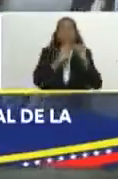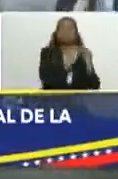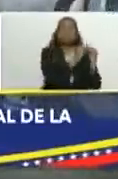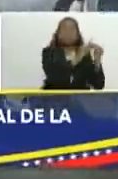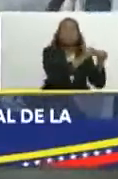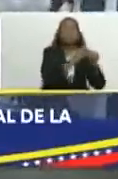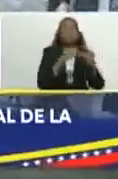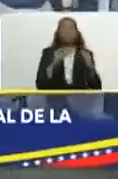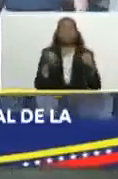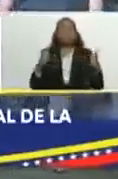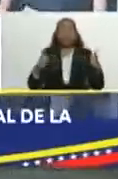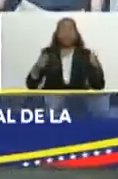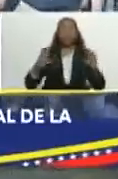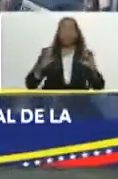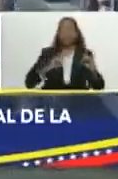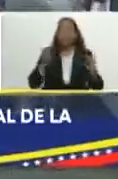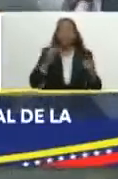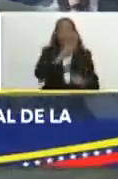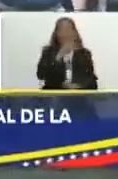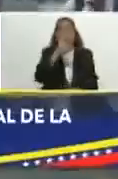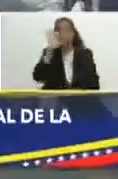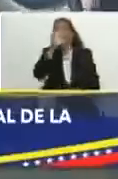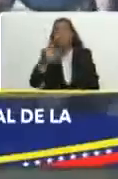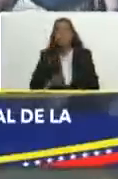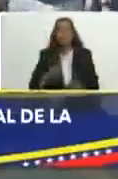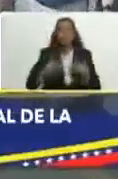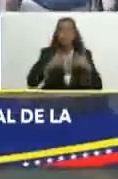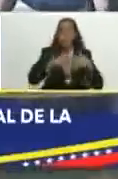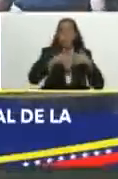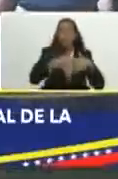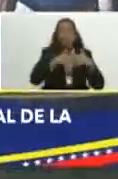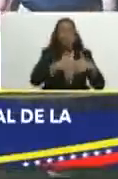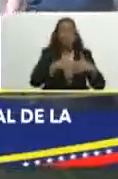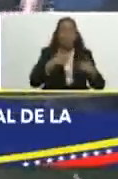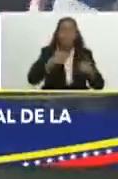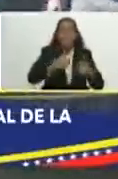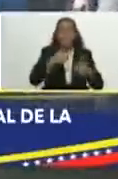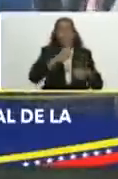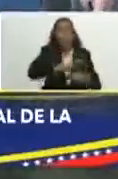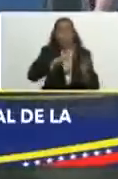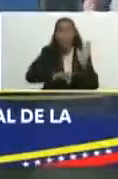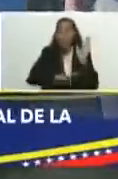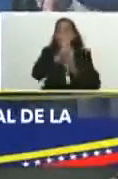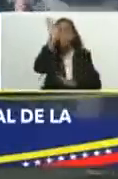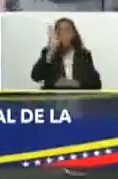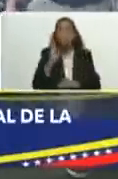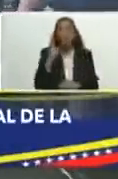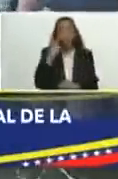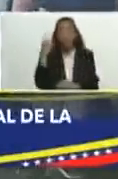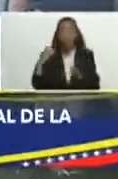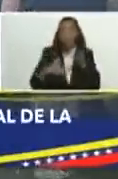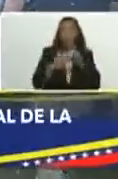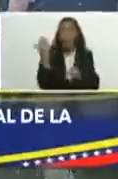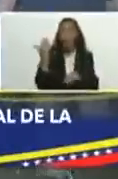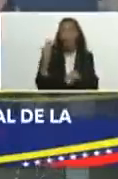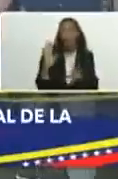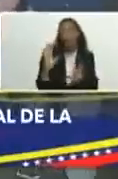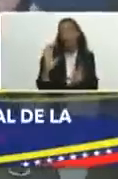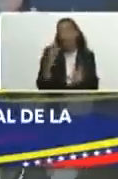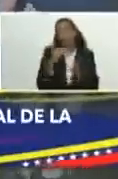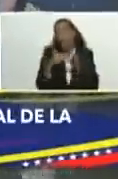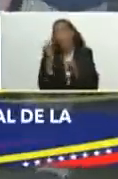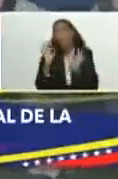Es parte de lo que les decía hace rato. Necesitamos de su ayuda para elevar la producción. Y como vio aquel modelo, aquel era un código, un